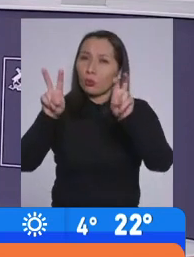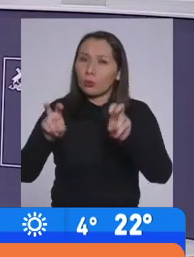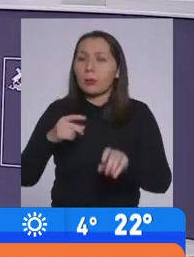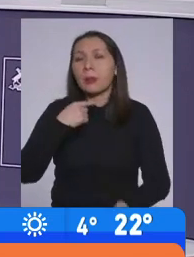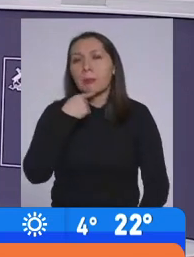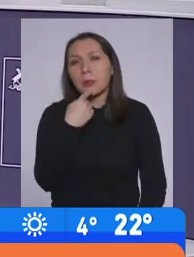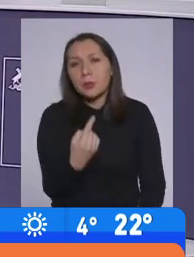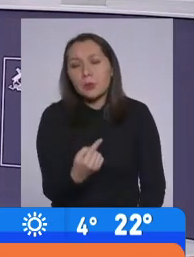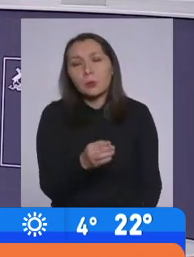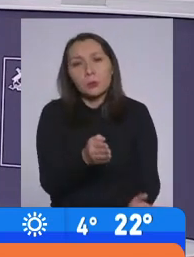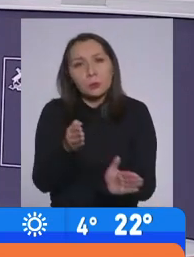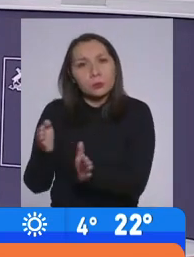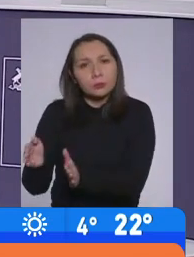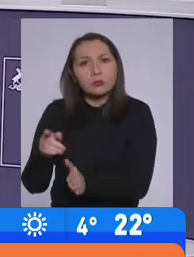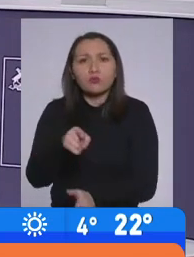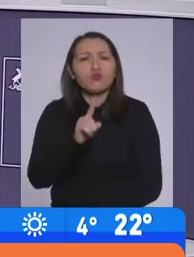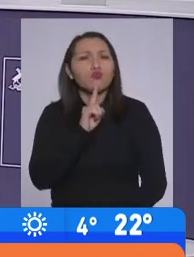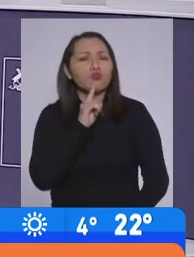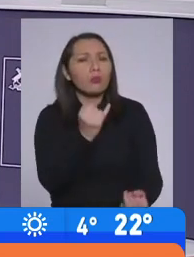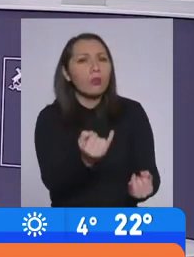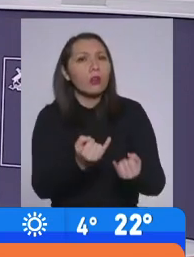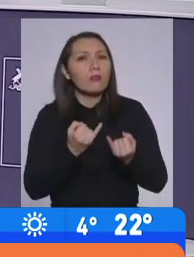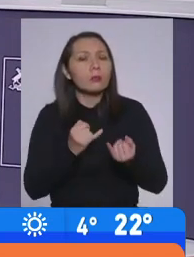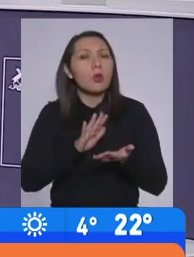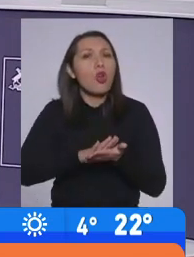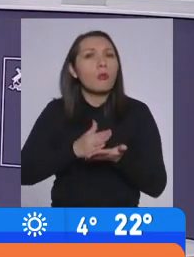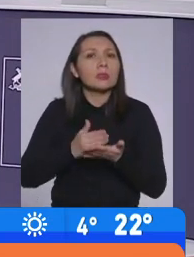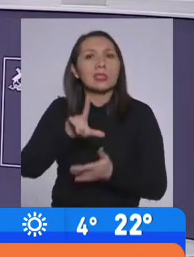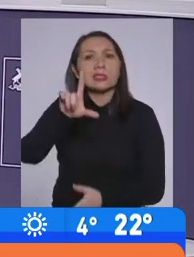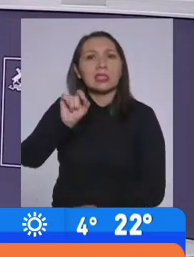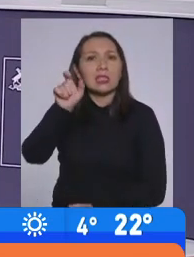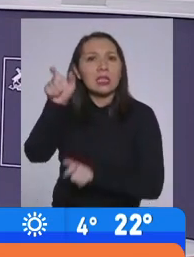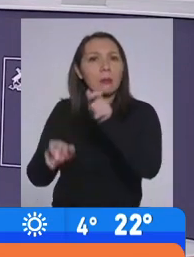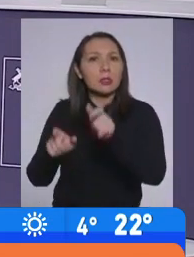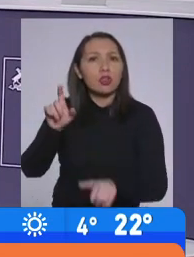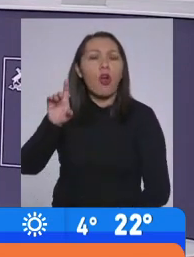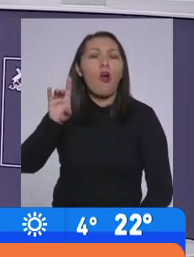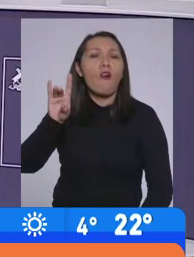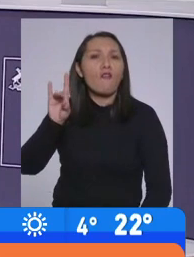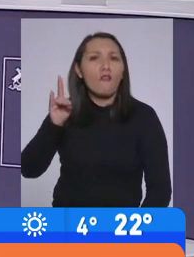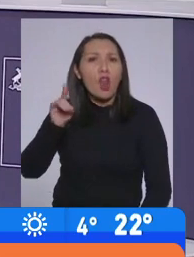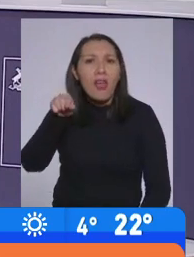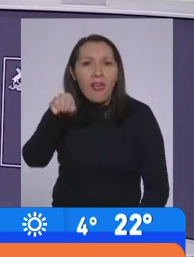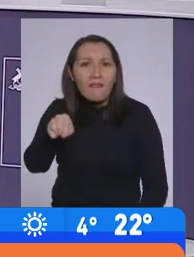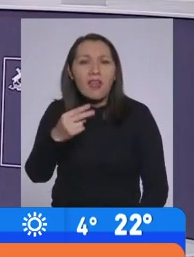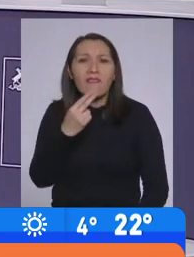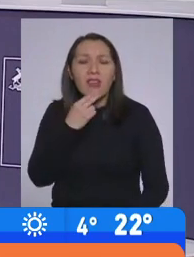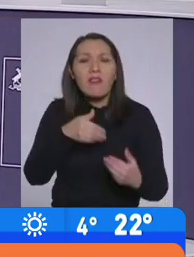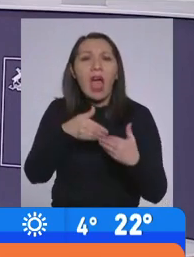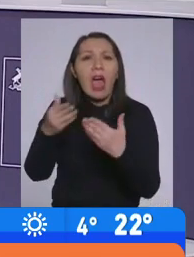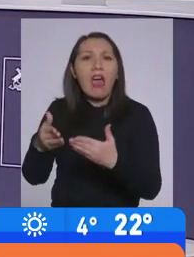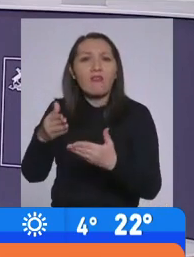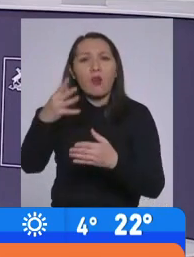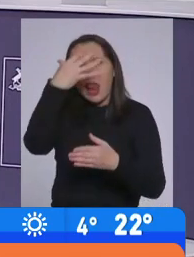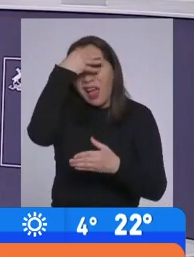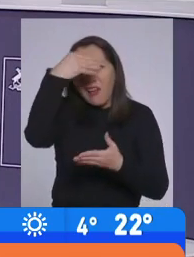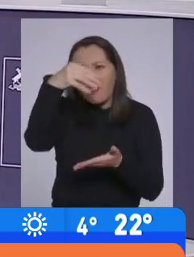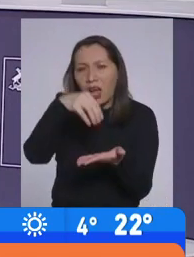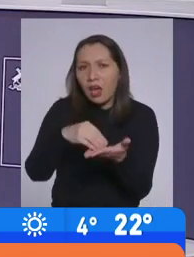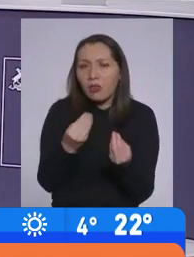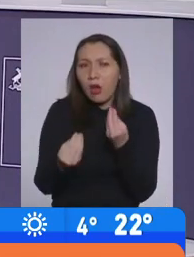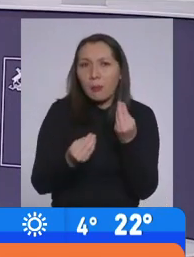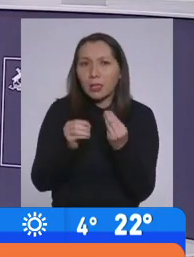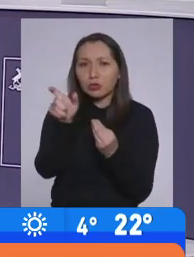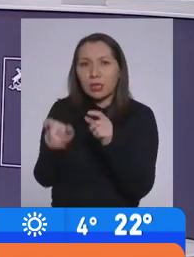preguntarle si tienen antecedentes de la condición de 70 bolivianos que están acampando fuera del consulado sobre todo en su situación sanitaria